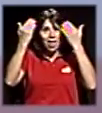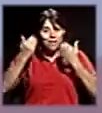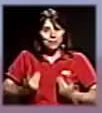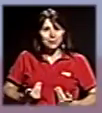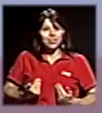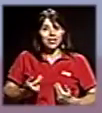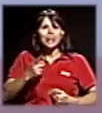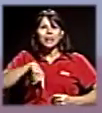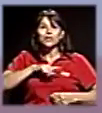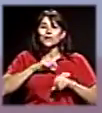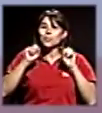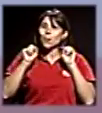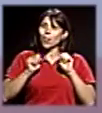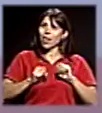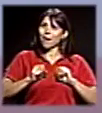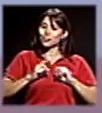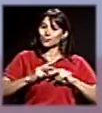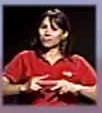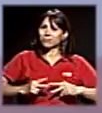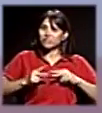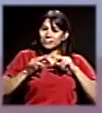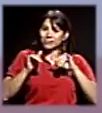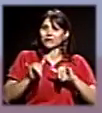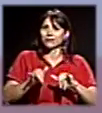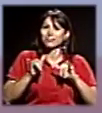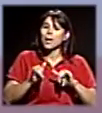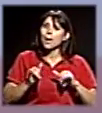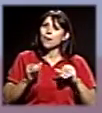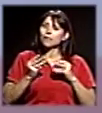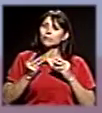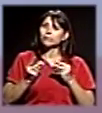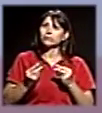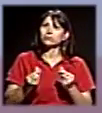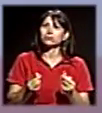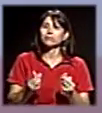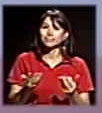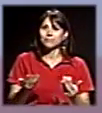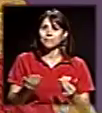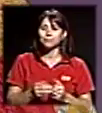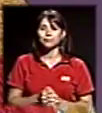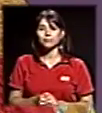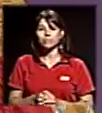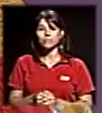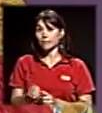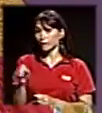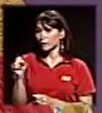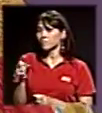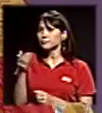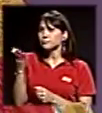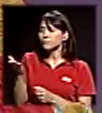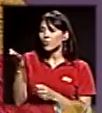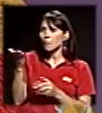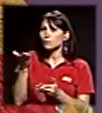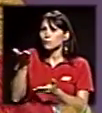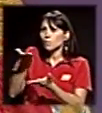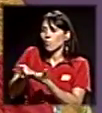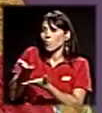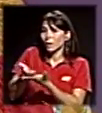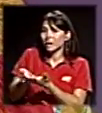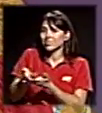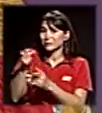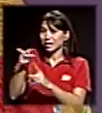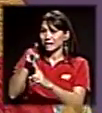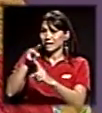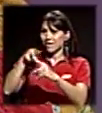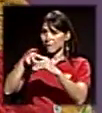vivir desde ese lugar más fluidamente sí y en el abordaje que vos propones digamos desde este enfoque